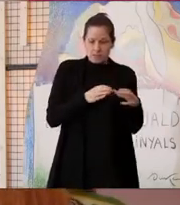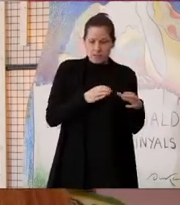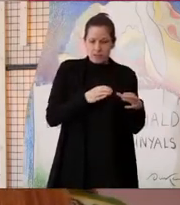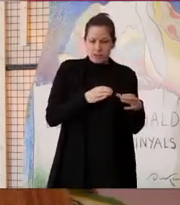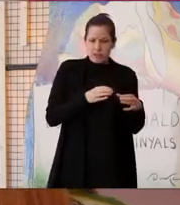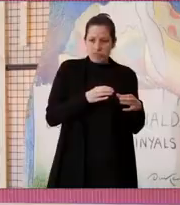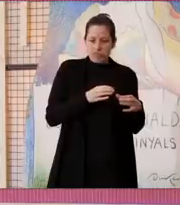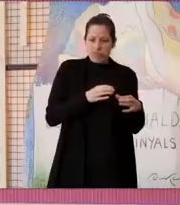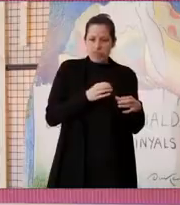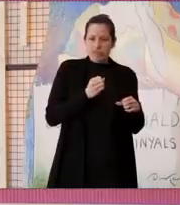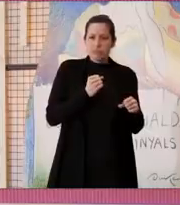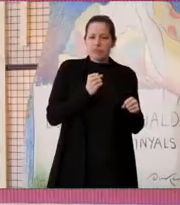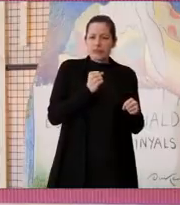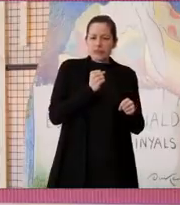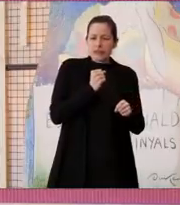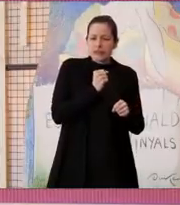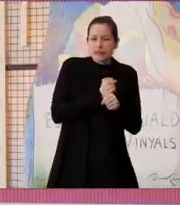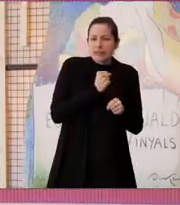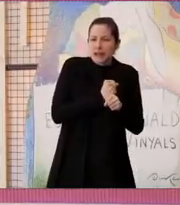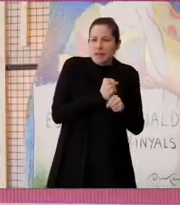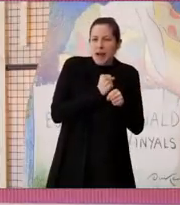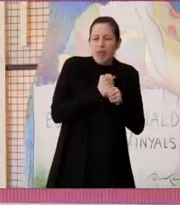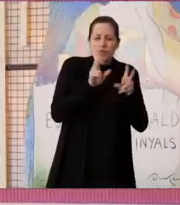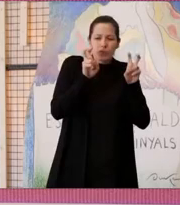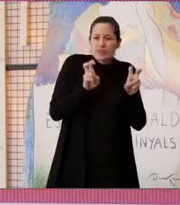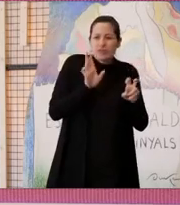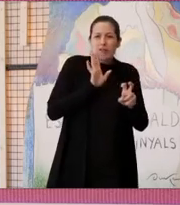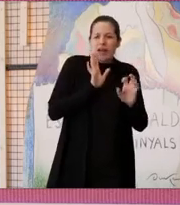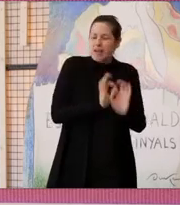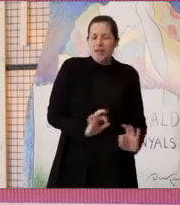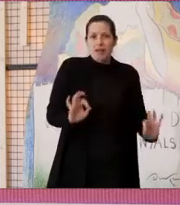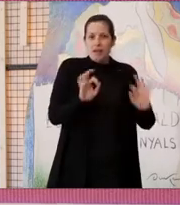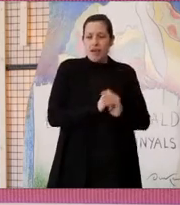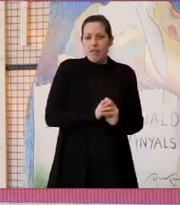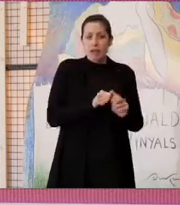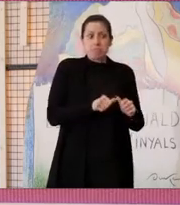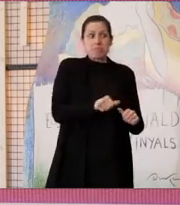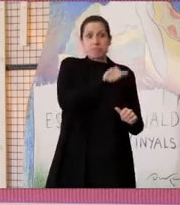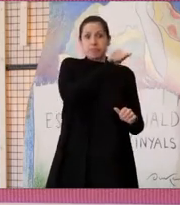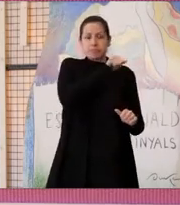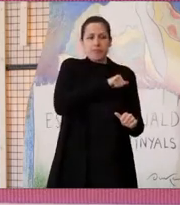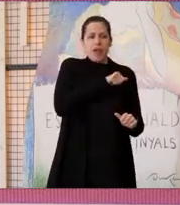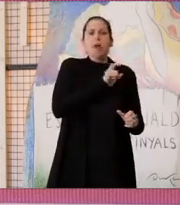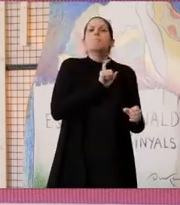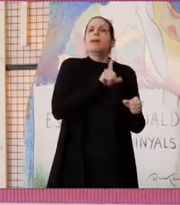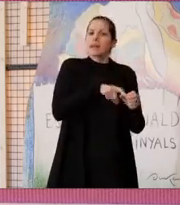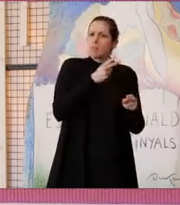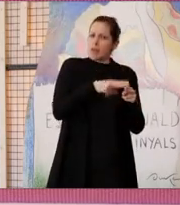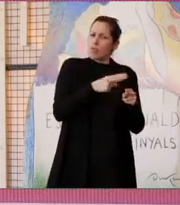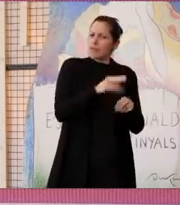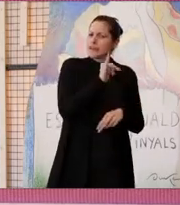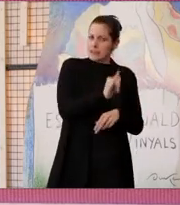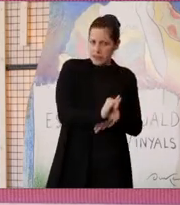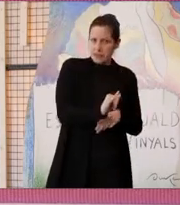La Academia y la teoría feminista durante muchos años trabajó la participación política pero yo creo